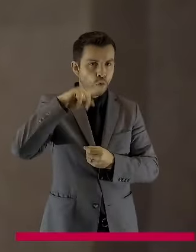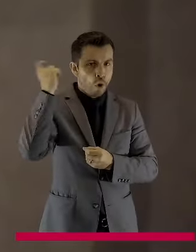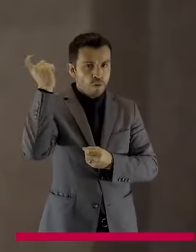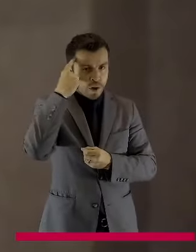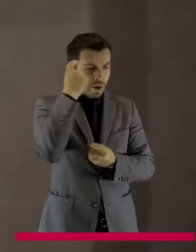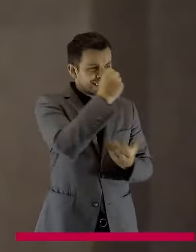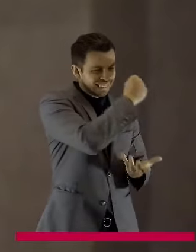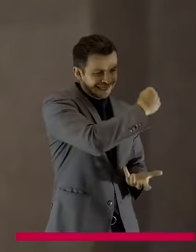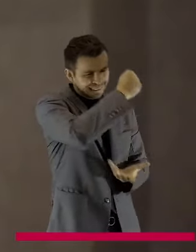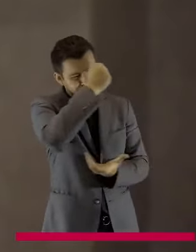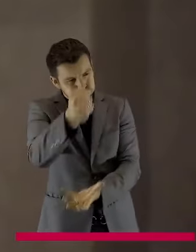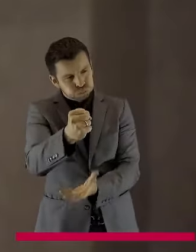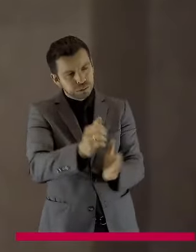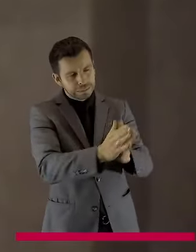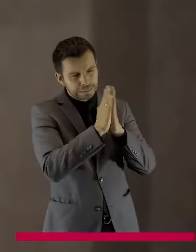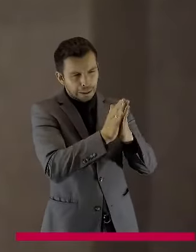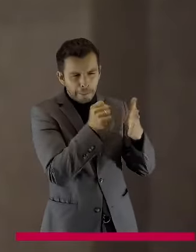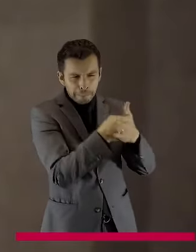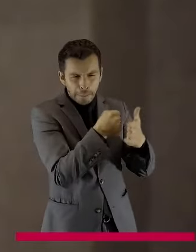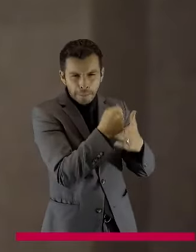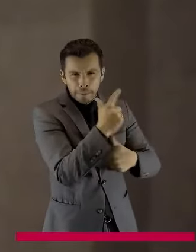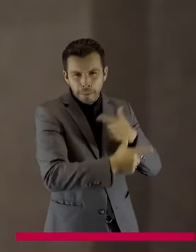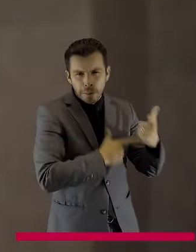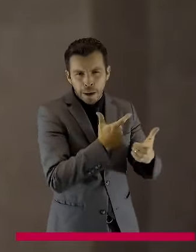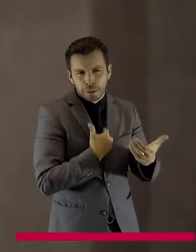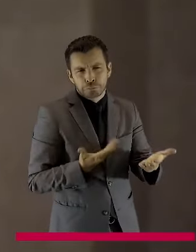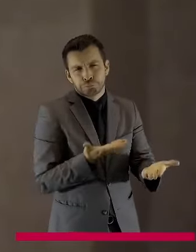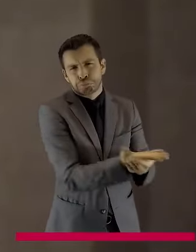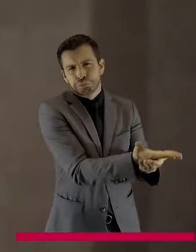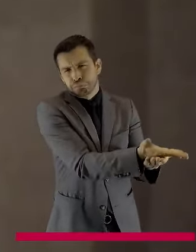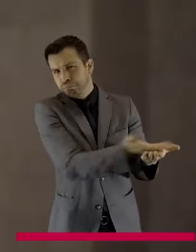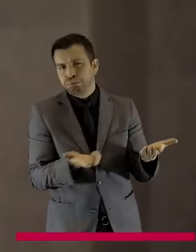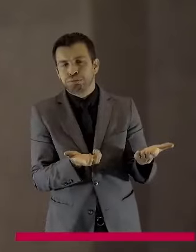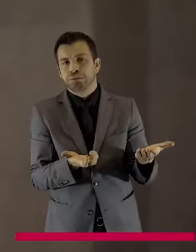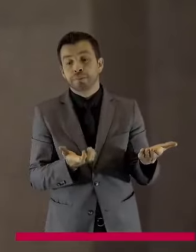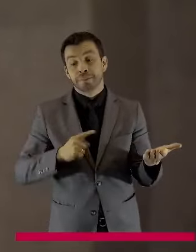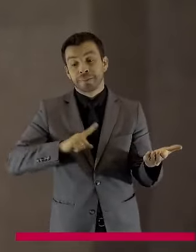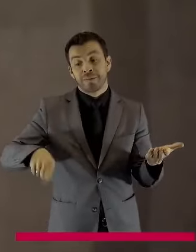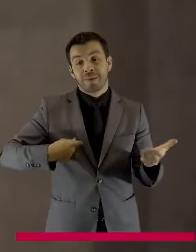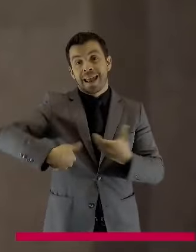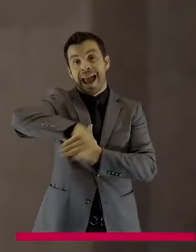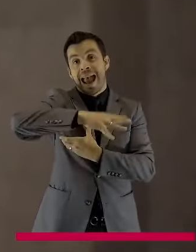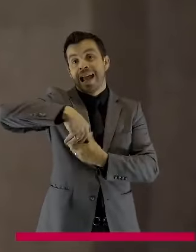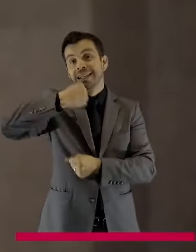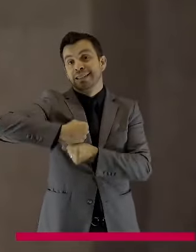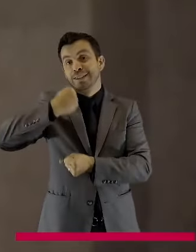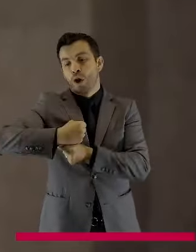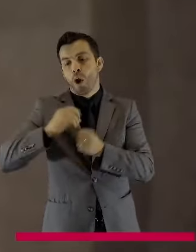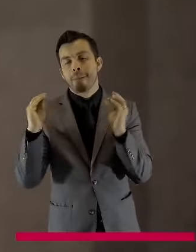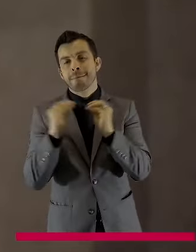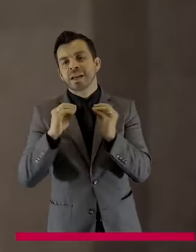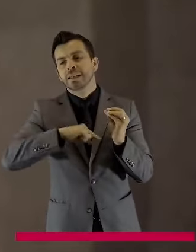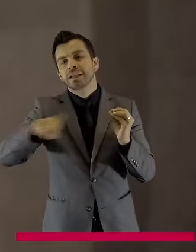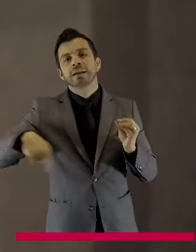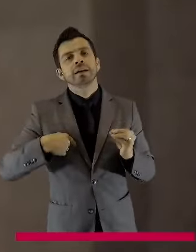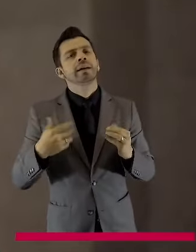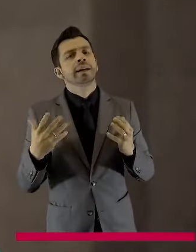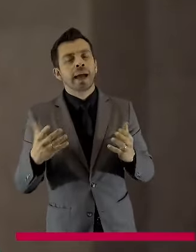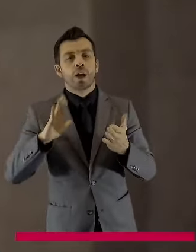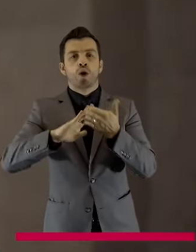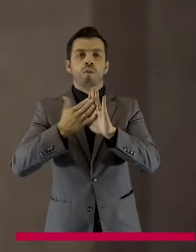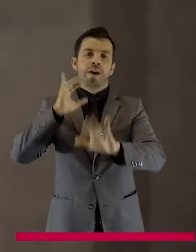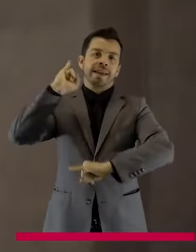gobierno nacional, pero es una solicitud y una gestión también para que la